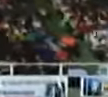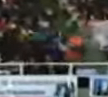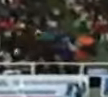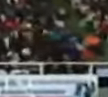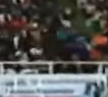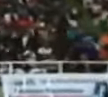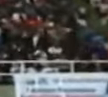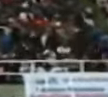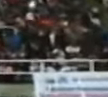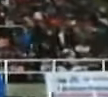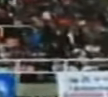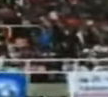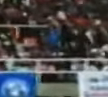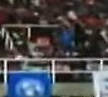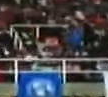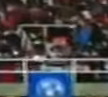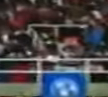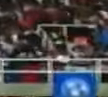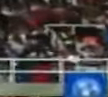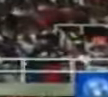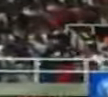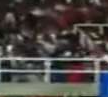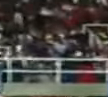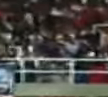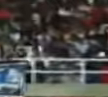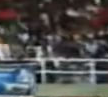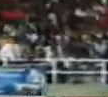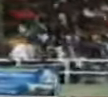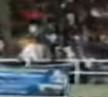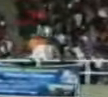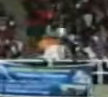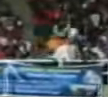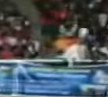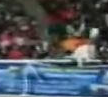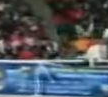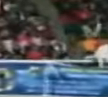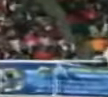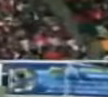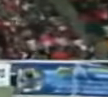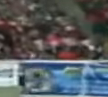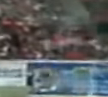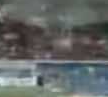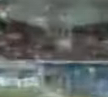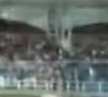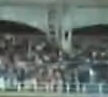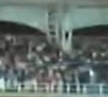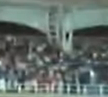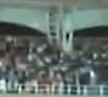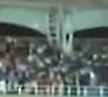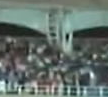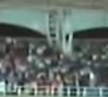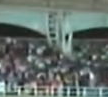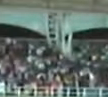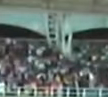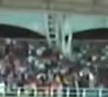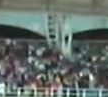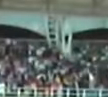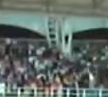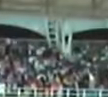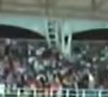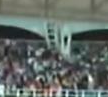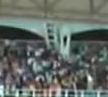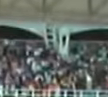por regalarnos la bendición de asistir a esta maravillosa fiesta.